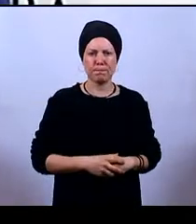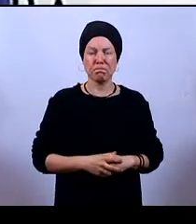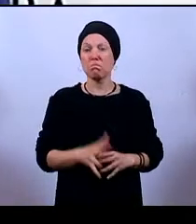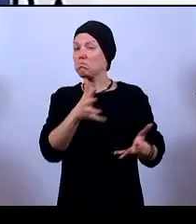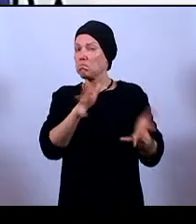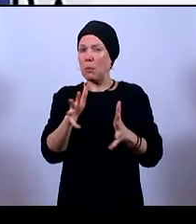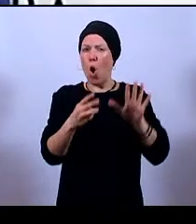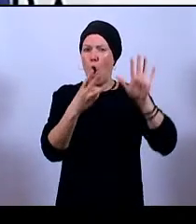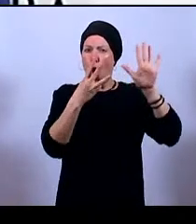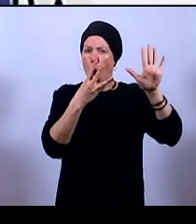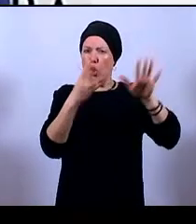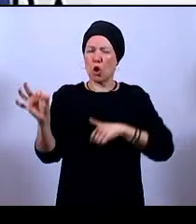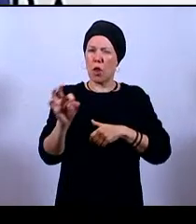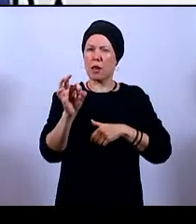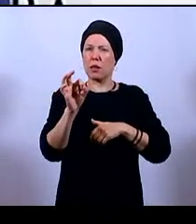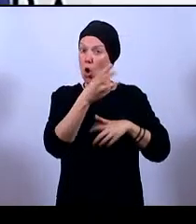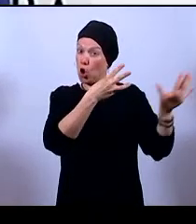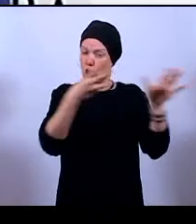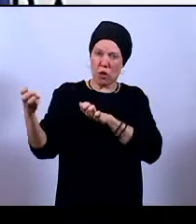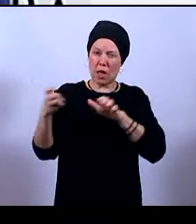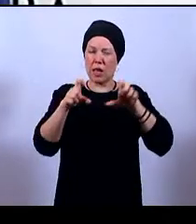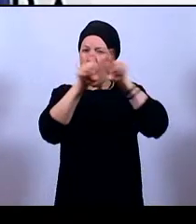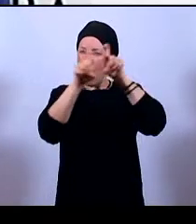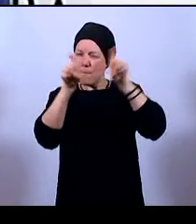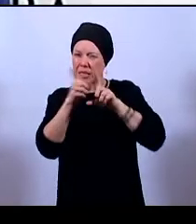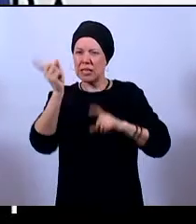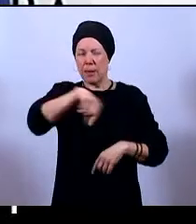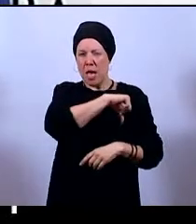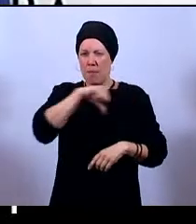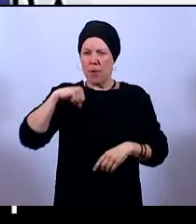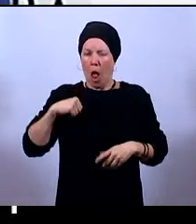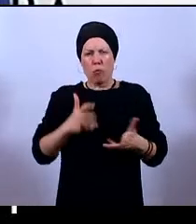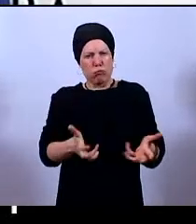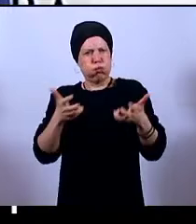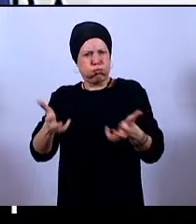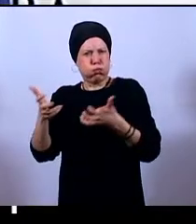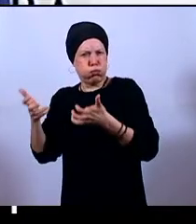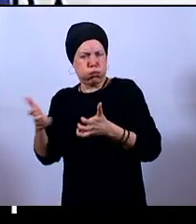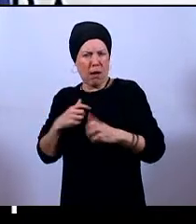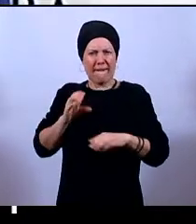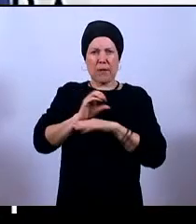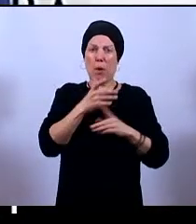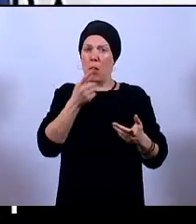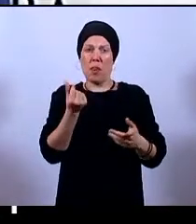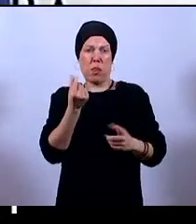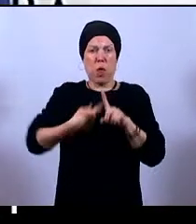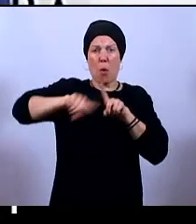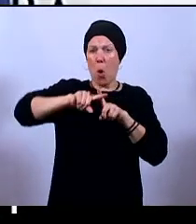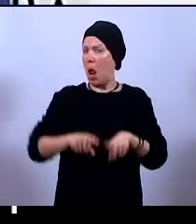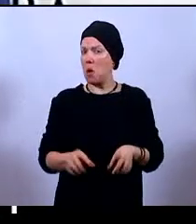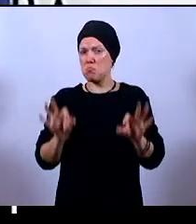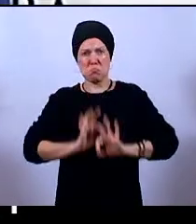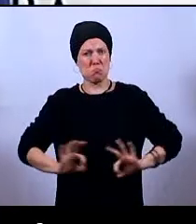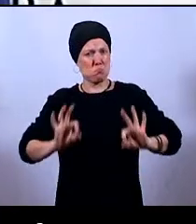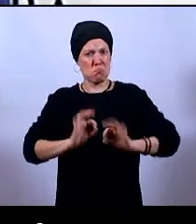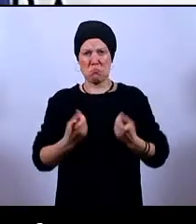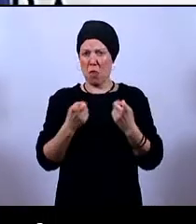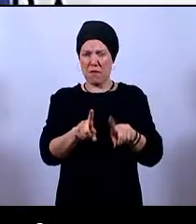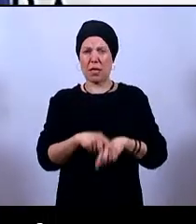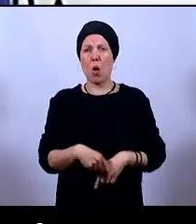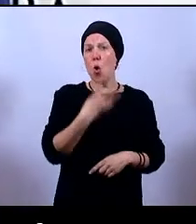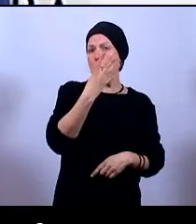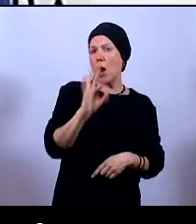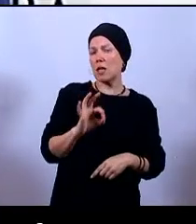Alrededor de 800 pequeñas empresas y autónomos se beneficiarán de estas ayudas a fondo perdido, con las que cubrirán entre el 40 y